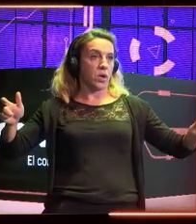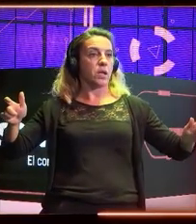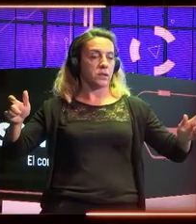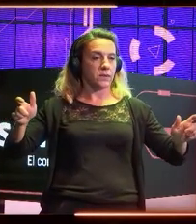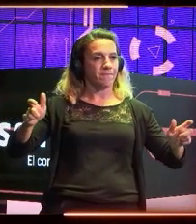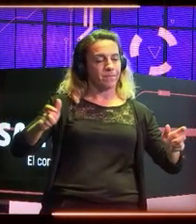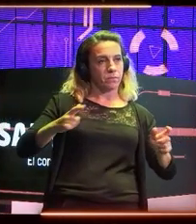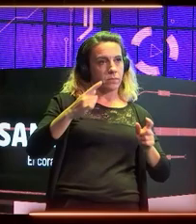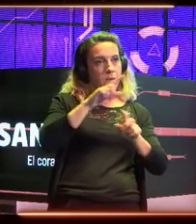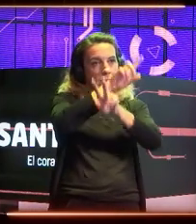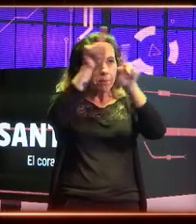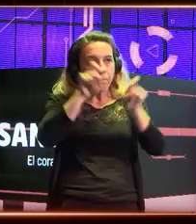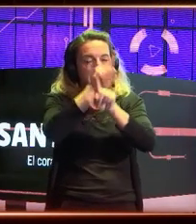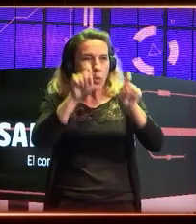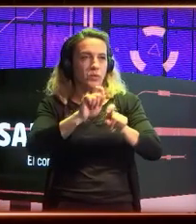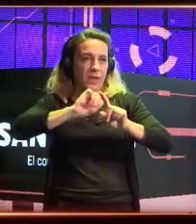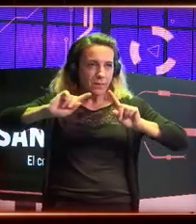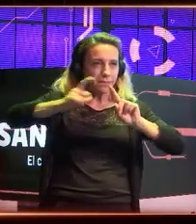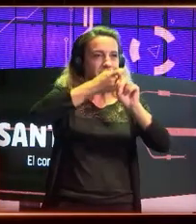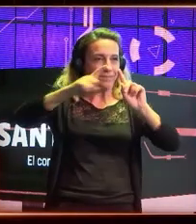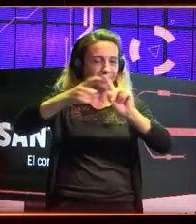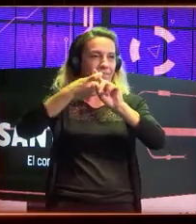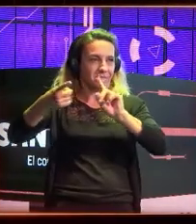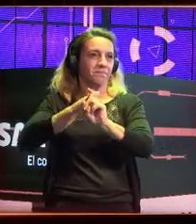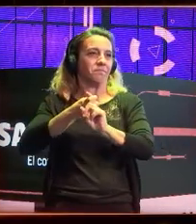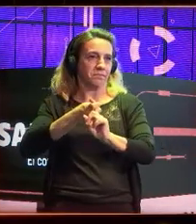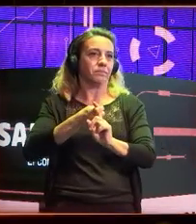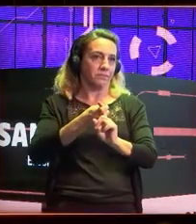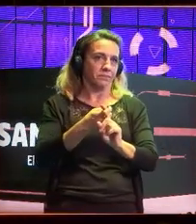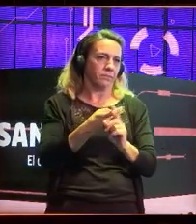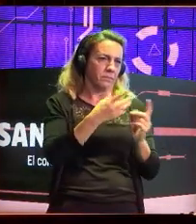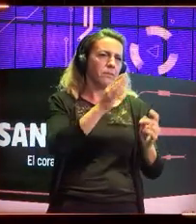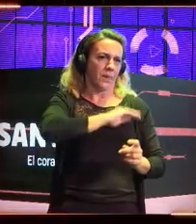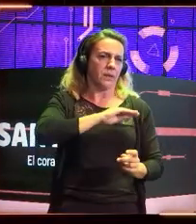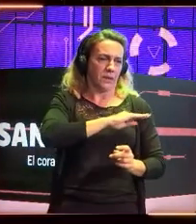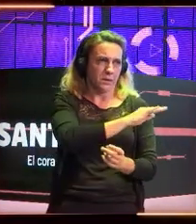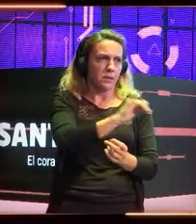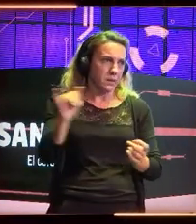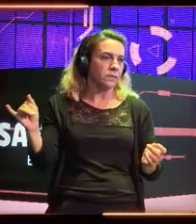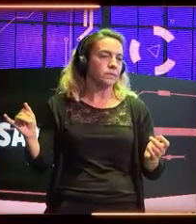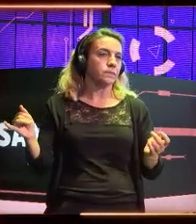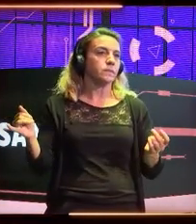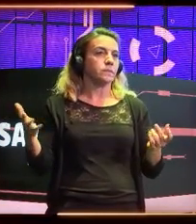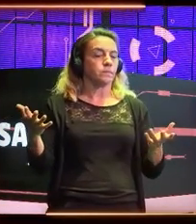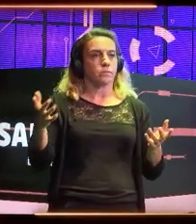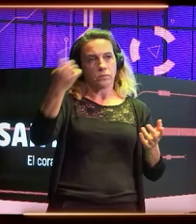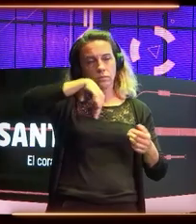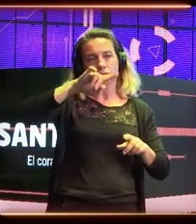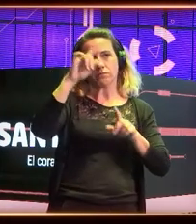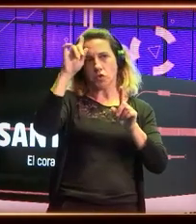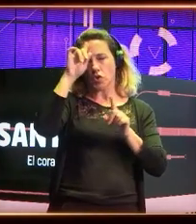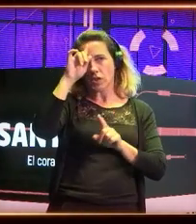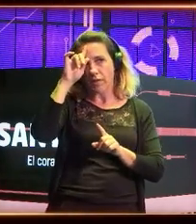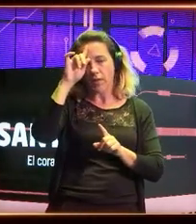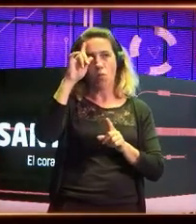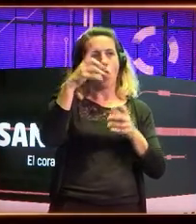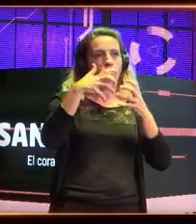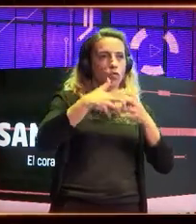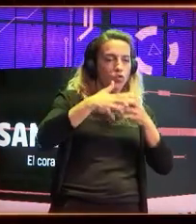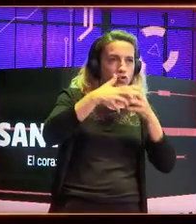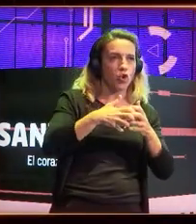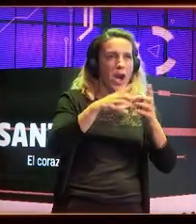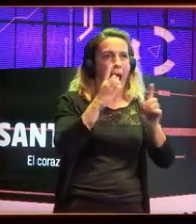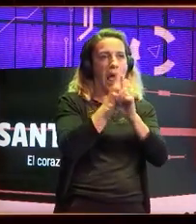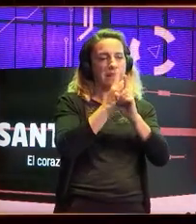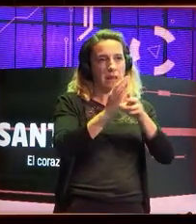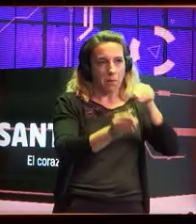enigmas que no son pocos tenemos muchas incógnitas acerca del funcionamiento de la antimateria seguimos